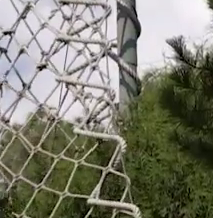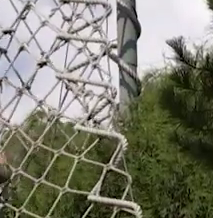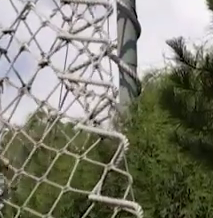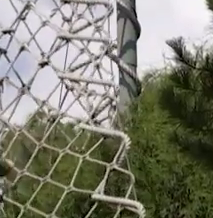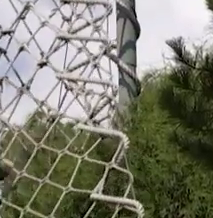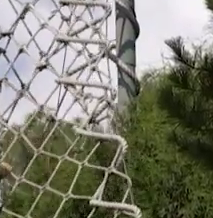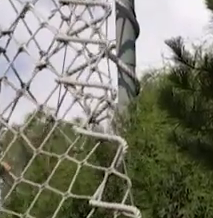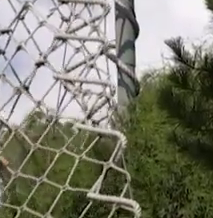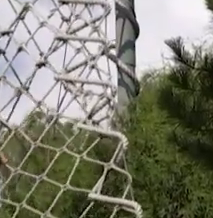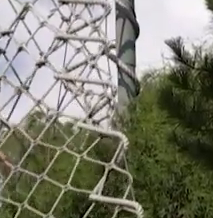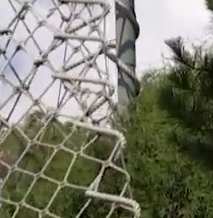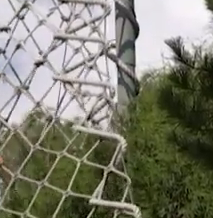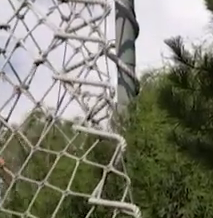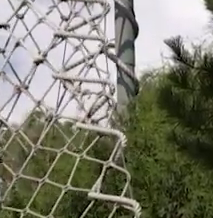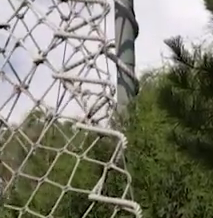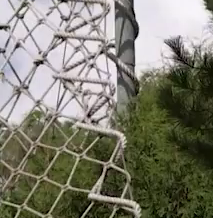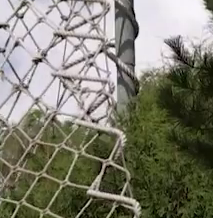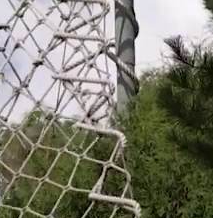Vicente Suárez.